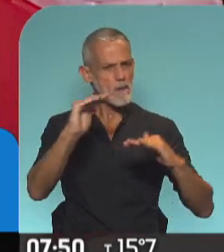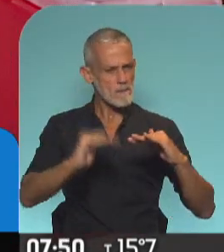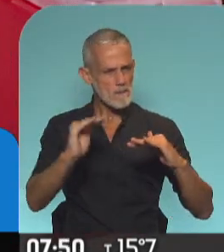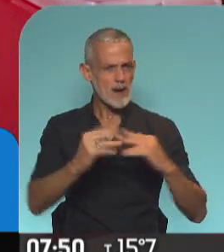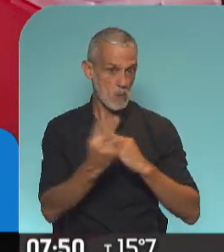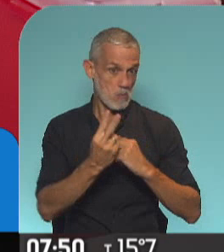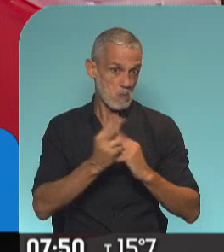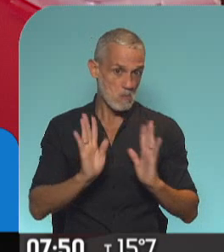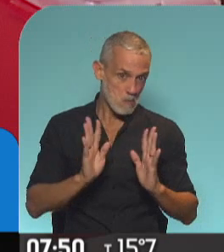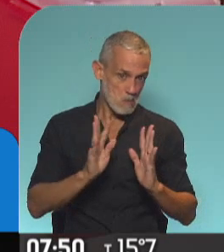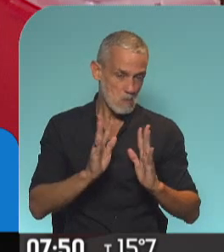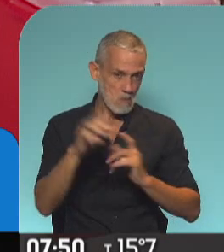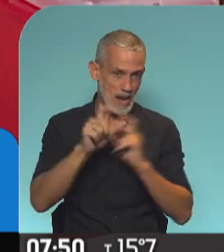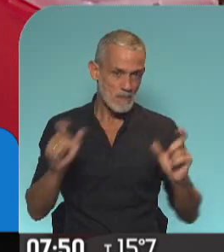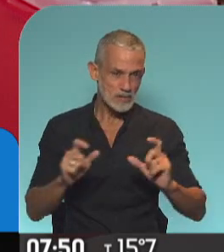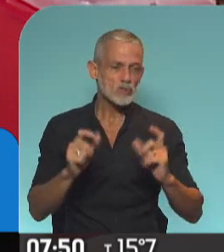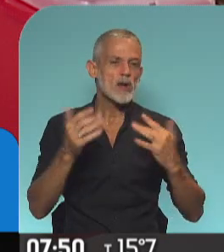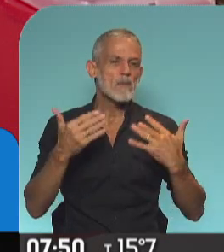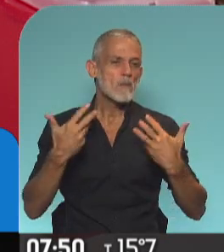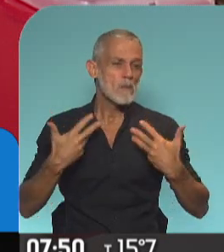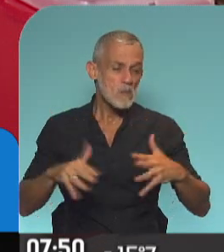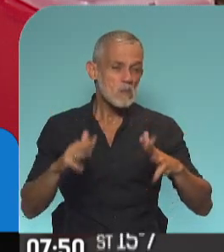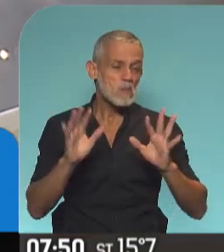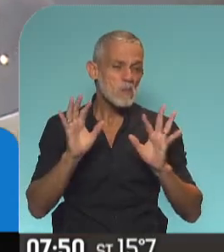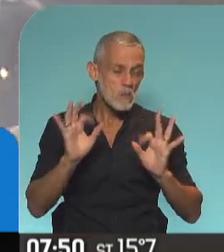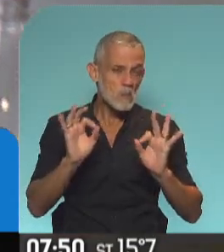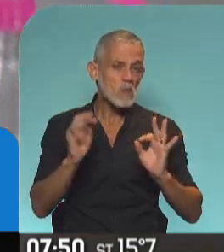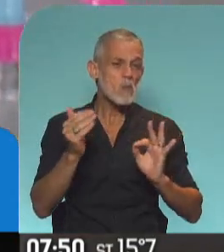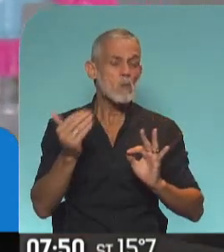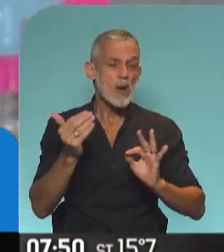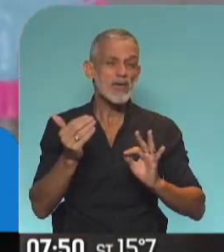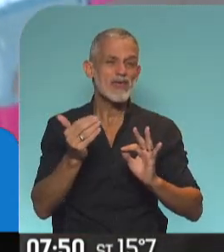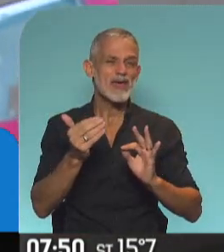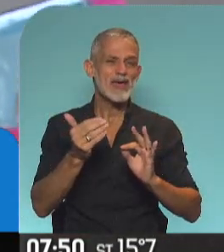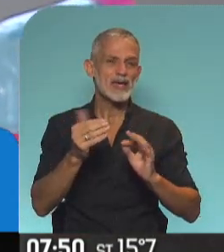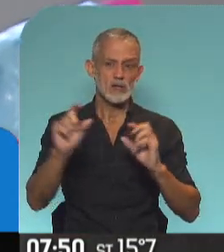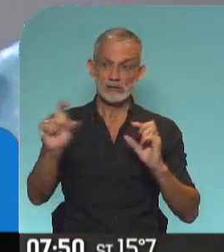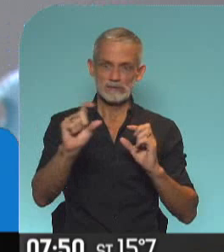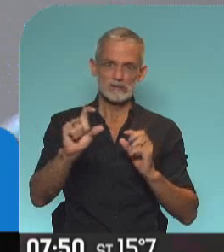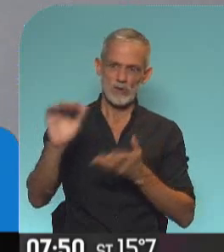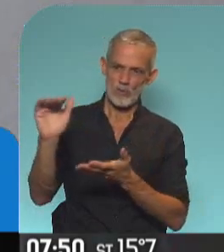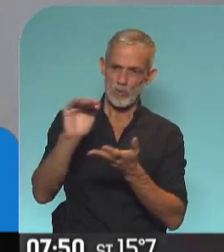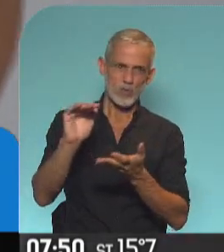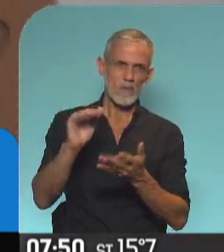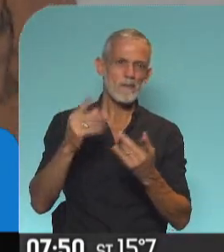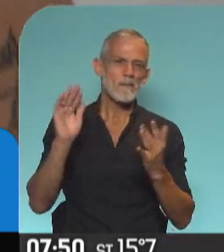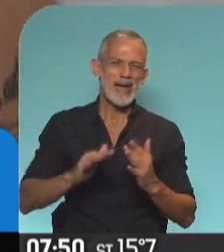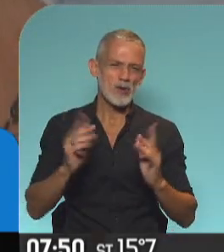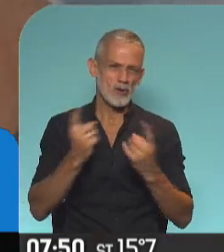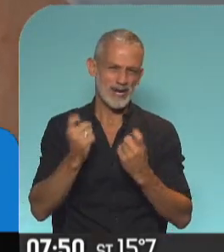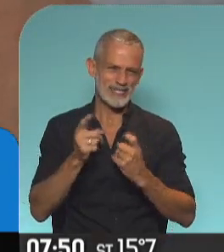proteger a las personas, es muy bueno porque eso hace que uno necesite menos dosis en un escenario, como decíamos antes,